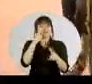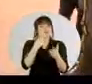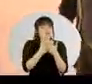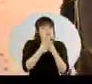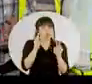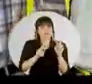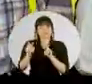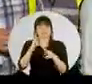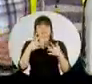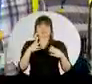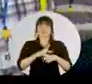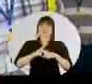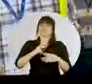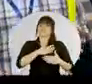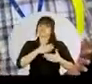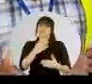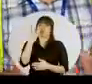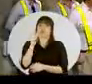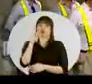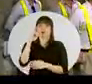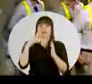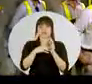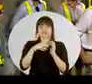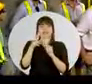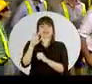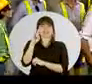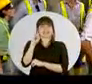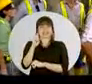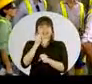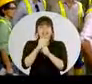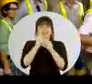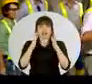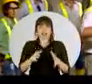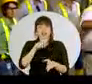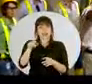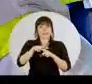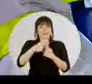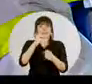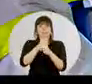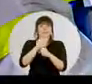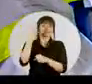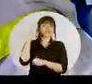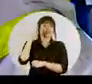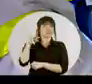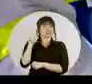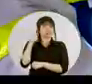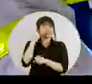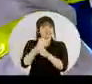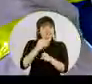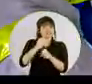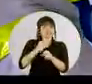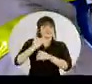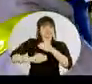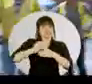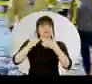comprobamos el profesionalismo y la entrega de los 4.370 trabajadores que desde el 2010 están levantando esta obra,